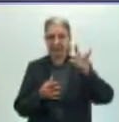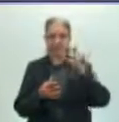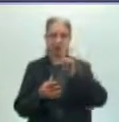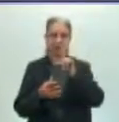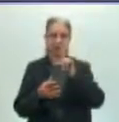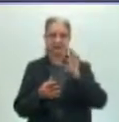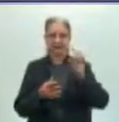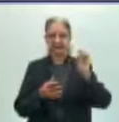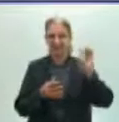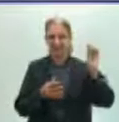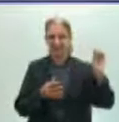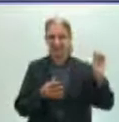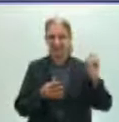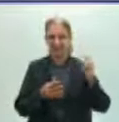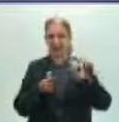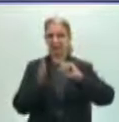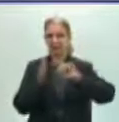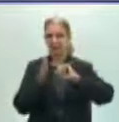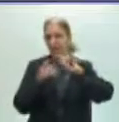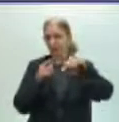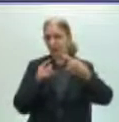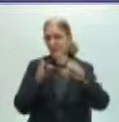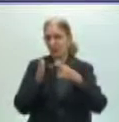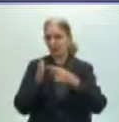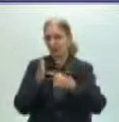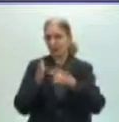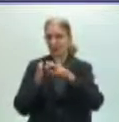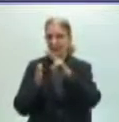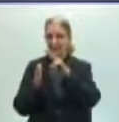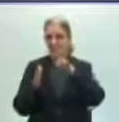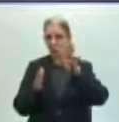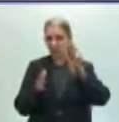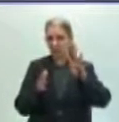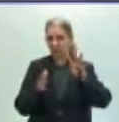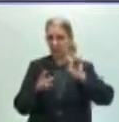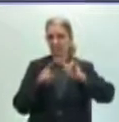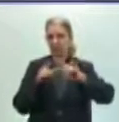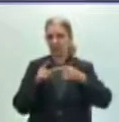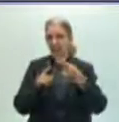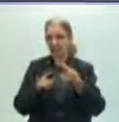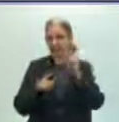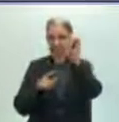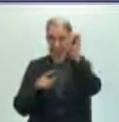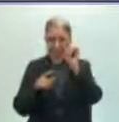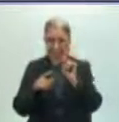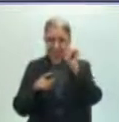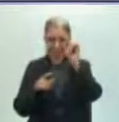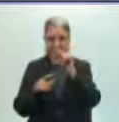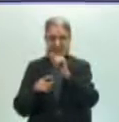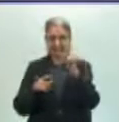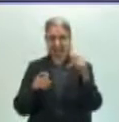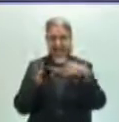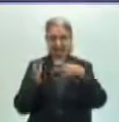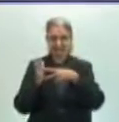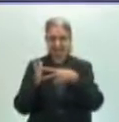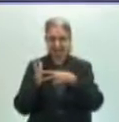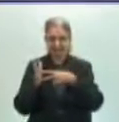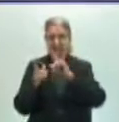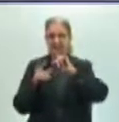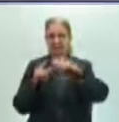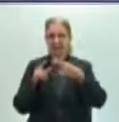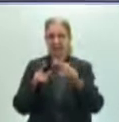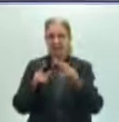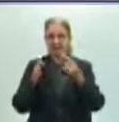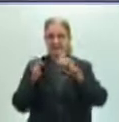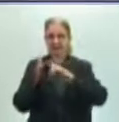cálculos simplificando convenientemente para luego obtener que la cantidad de jonrones bateados por el equipo de